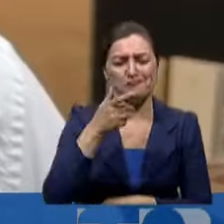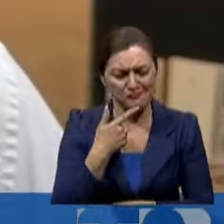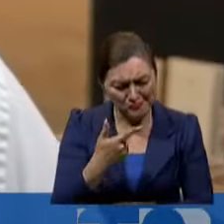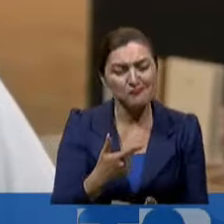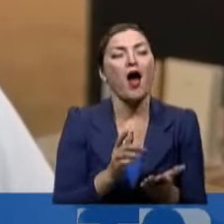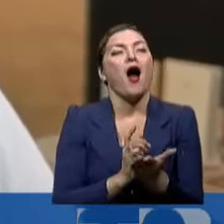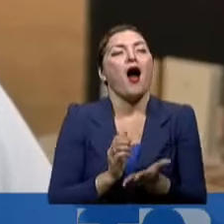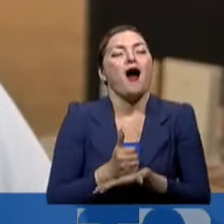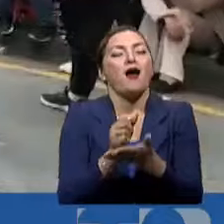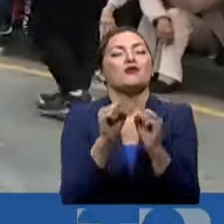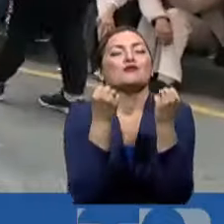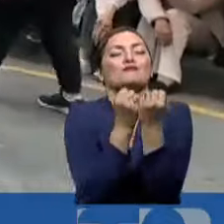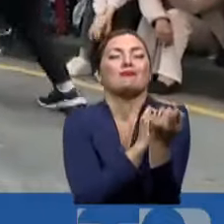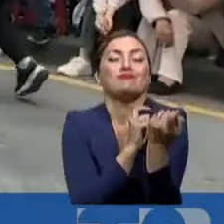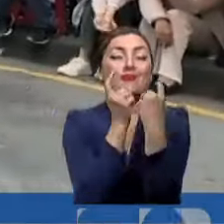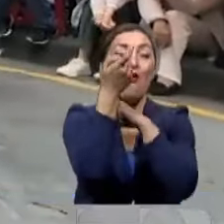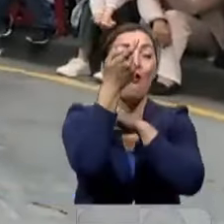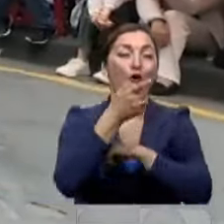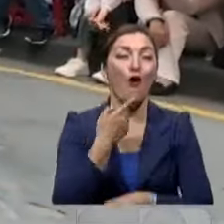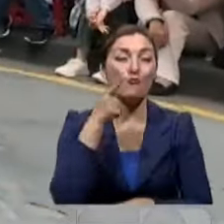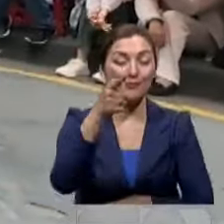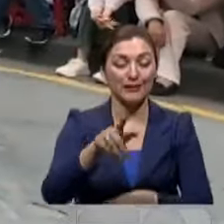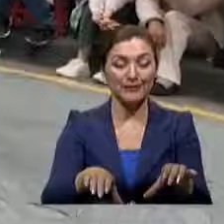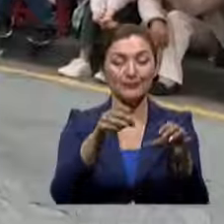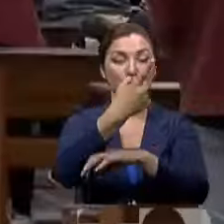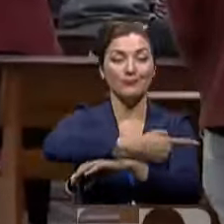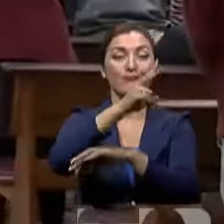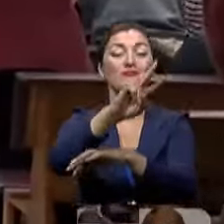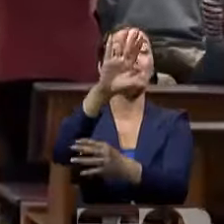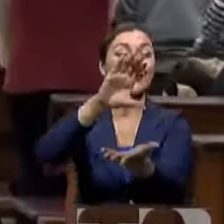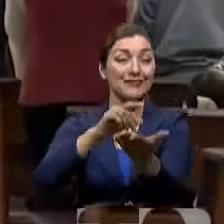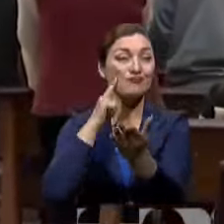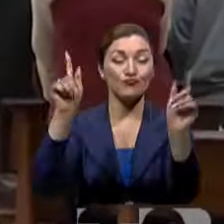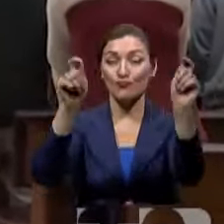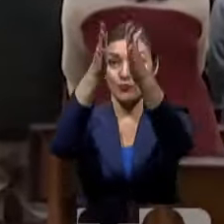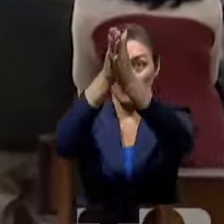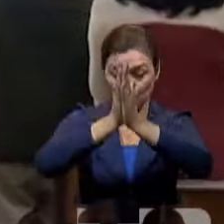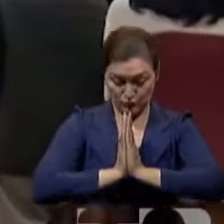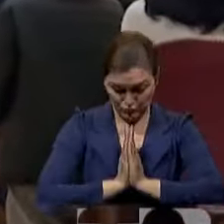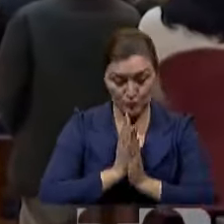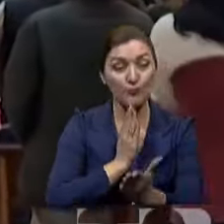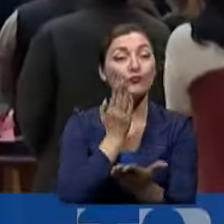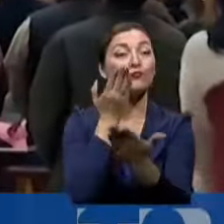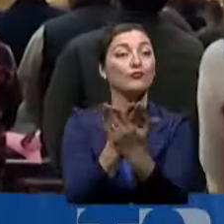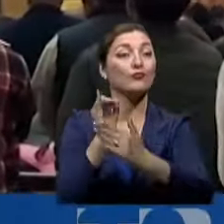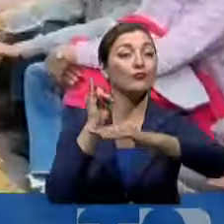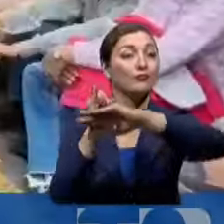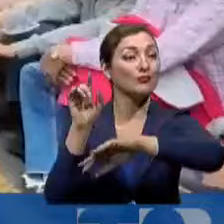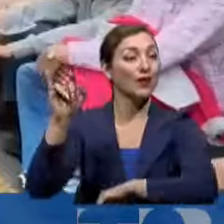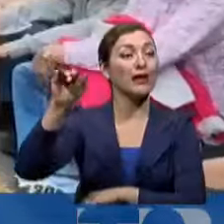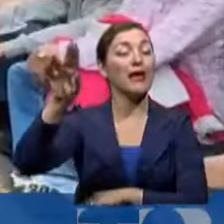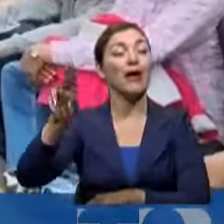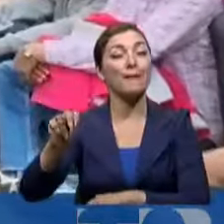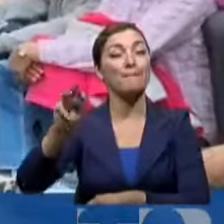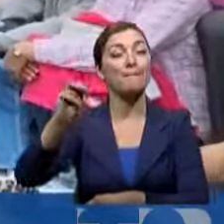elemento transformador de las sociedades. Las actividades para este viernes, día central del festejo, son la misa de acción de gracias en la Catedral de la Inmaculada,